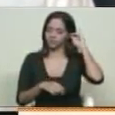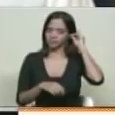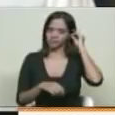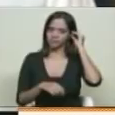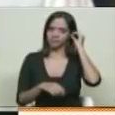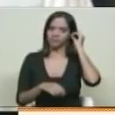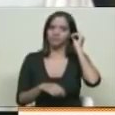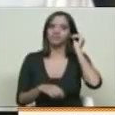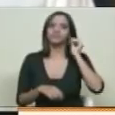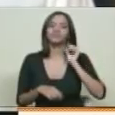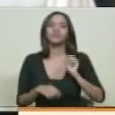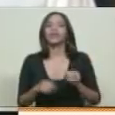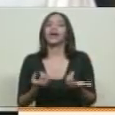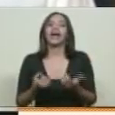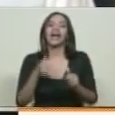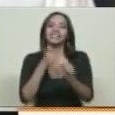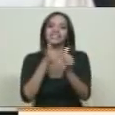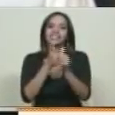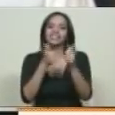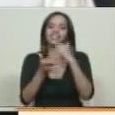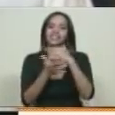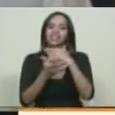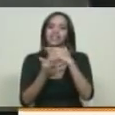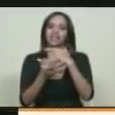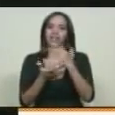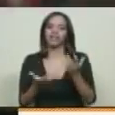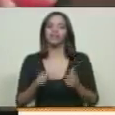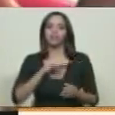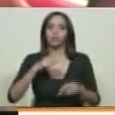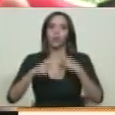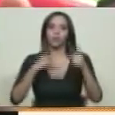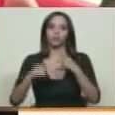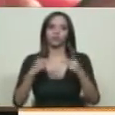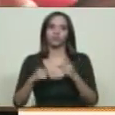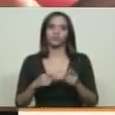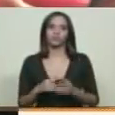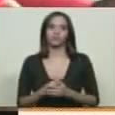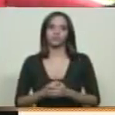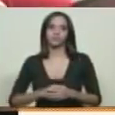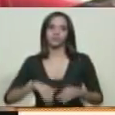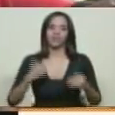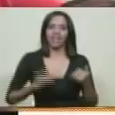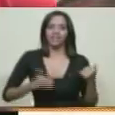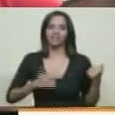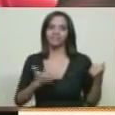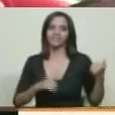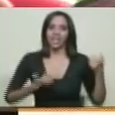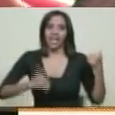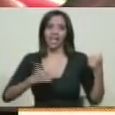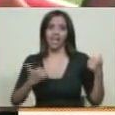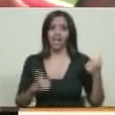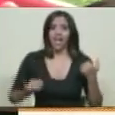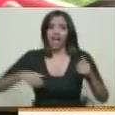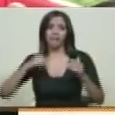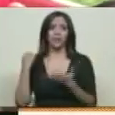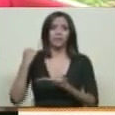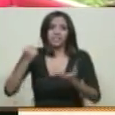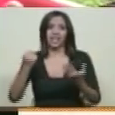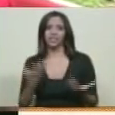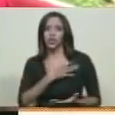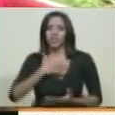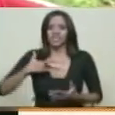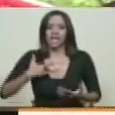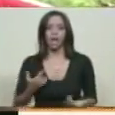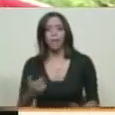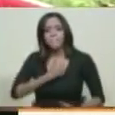de importar los rubros que aquí fácilmente podemos producir. Al premio que tanto digo, al premio que tanto añoro, para